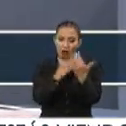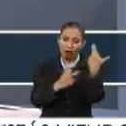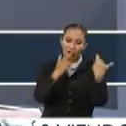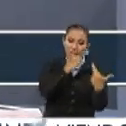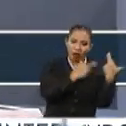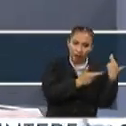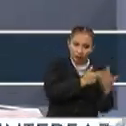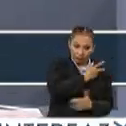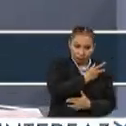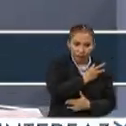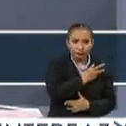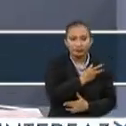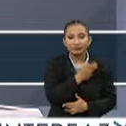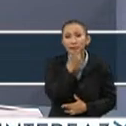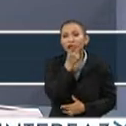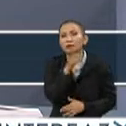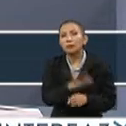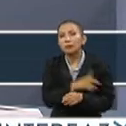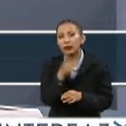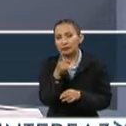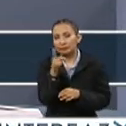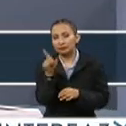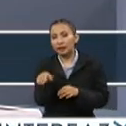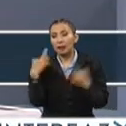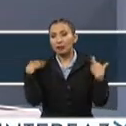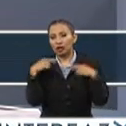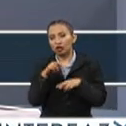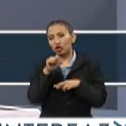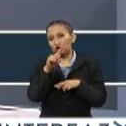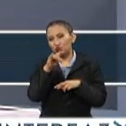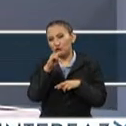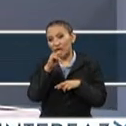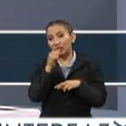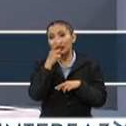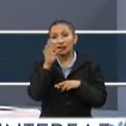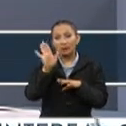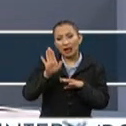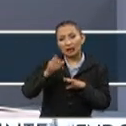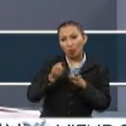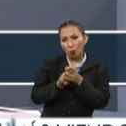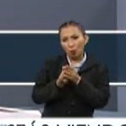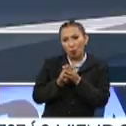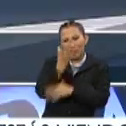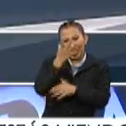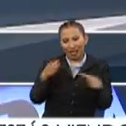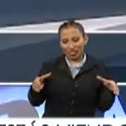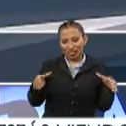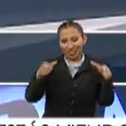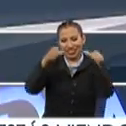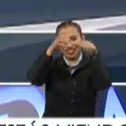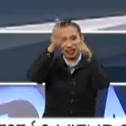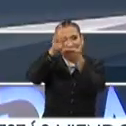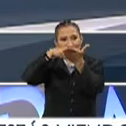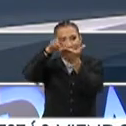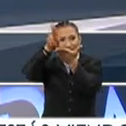atrás otra vez, porque decía justamente el maestro Surián que le parecía como una especie de volcán pintado